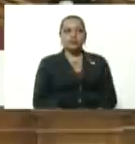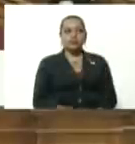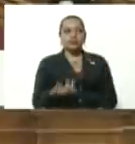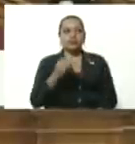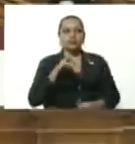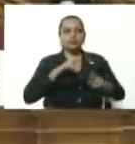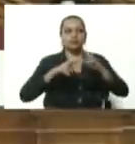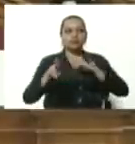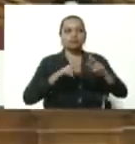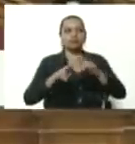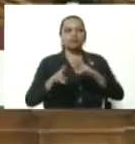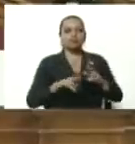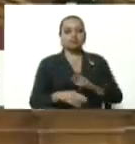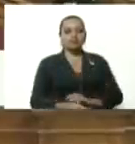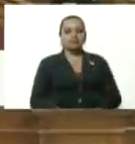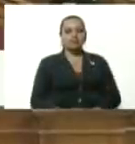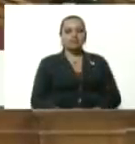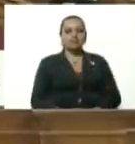relación,